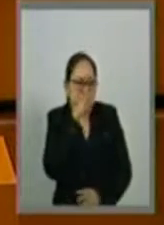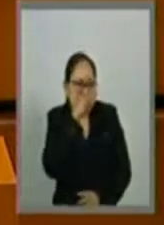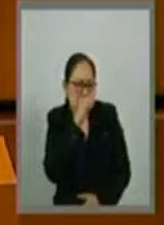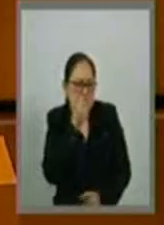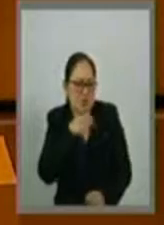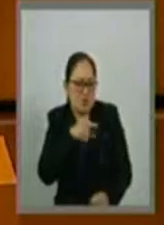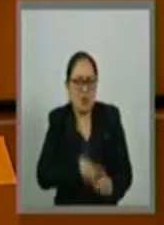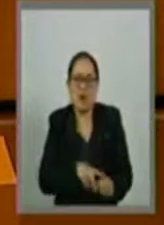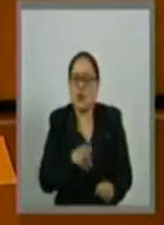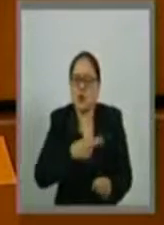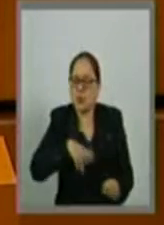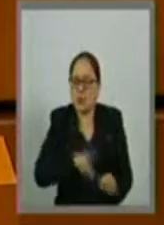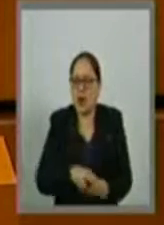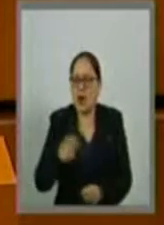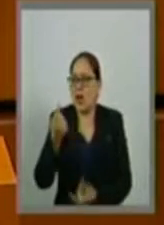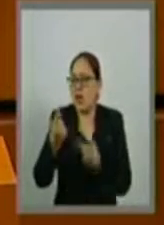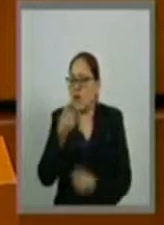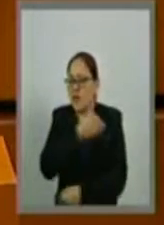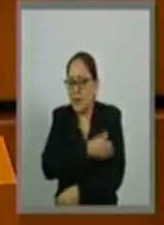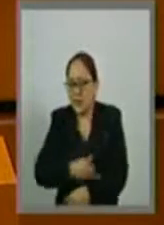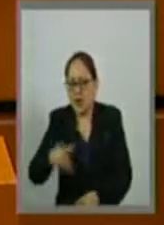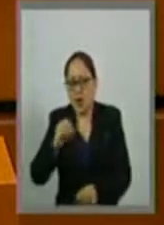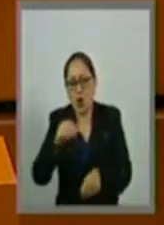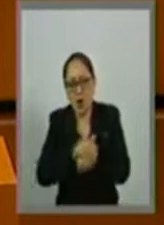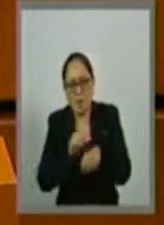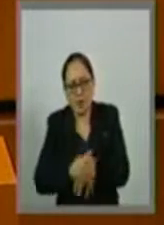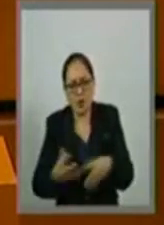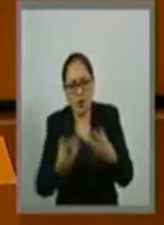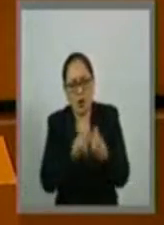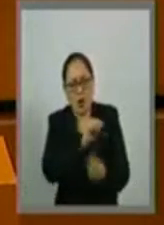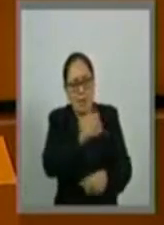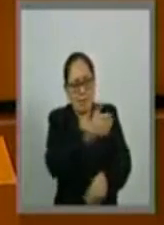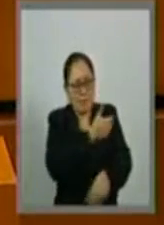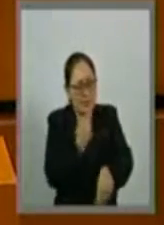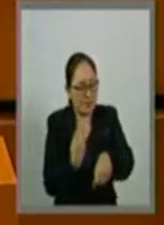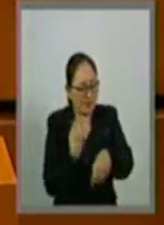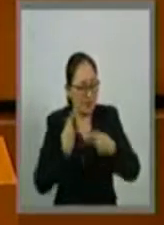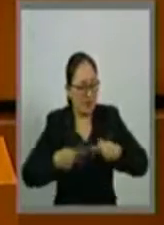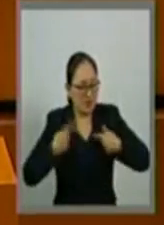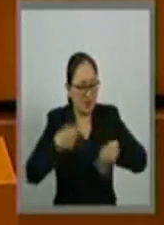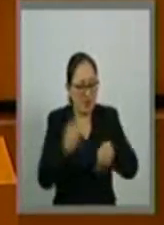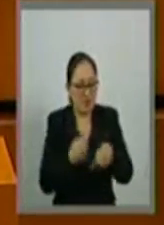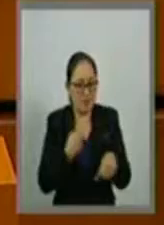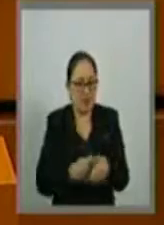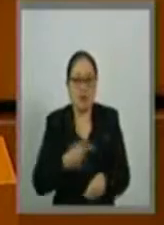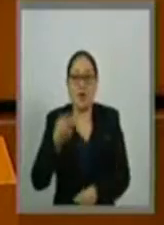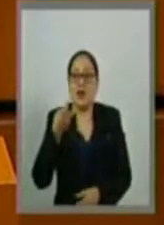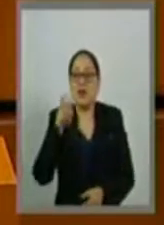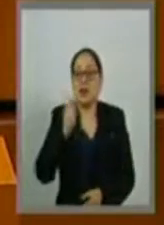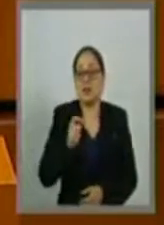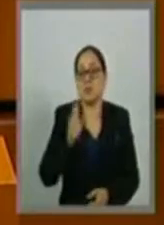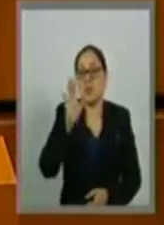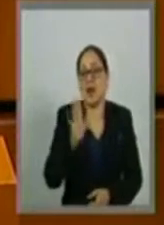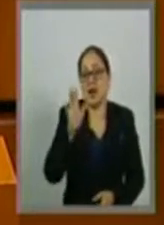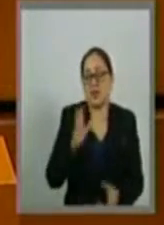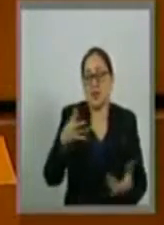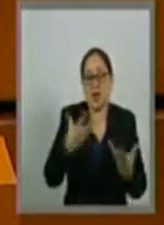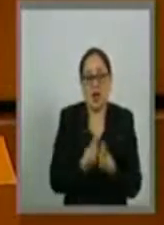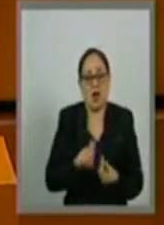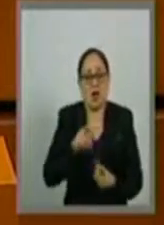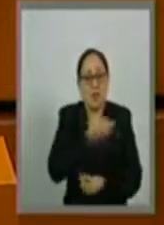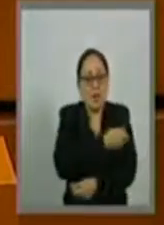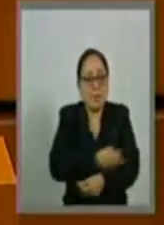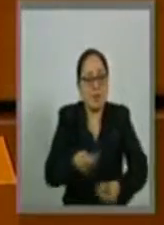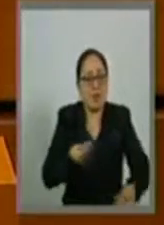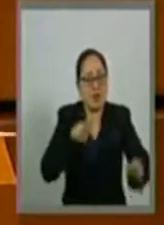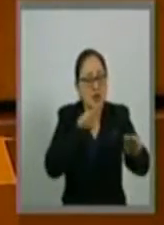de familiares o amigos del paciente. Es decir, se trata de un país prototipo de donación familiar y